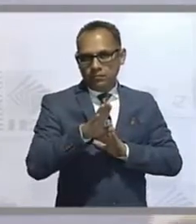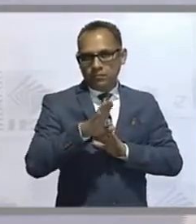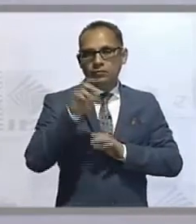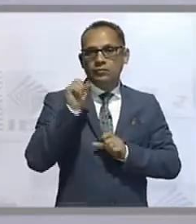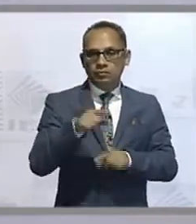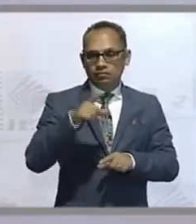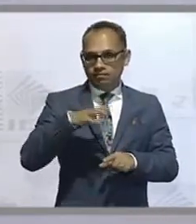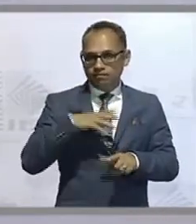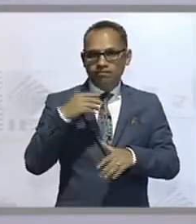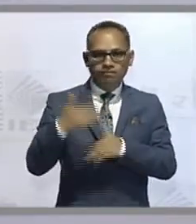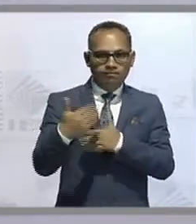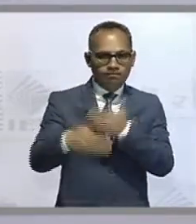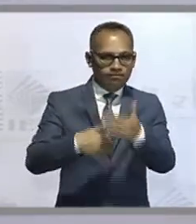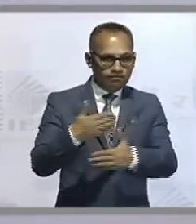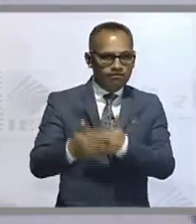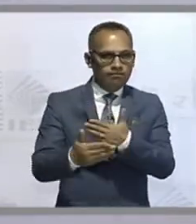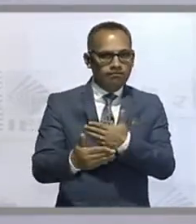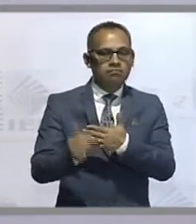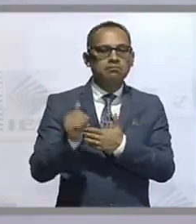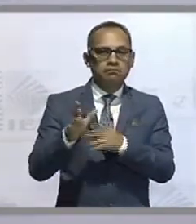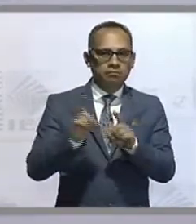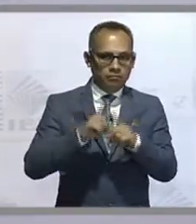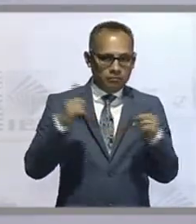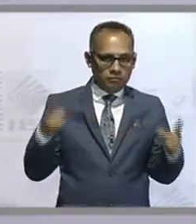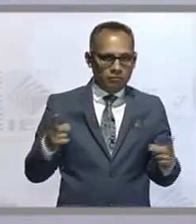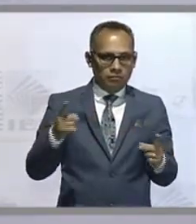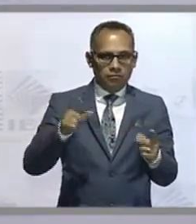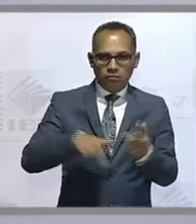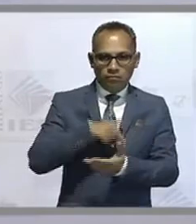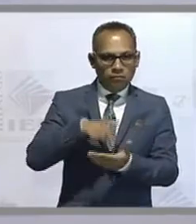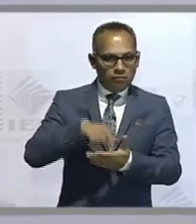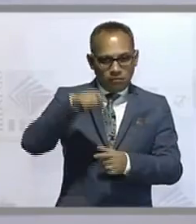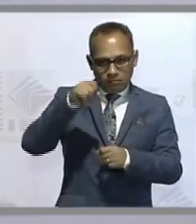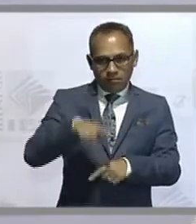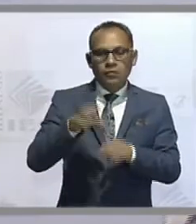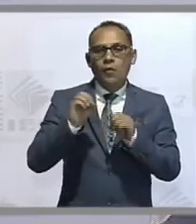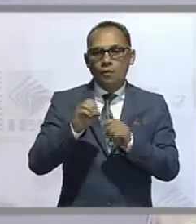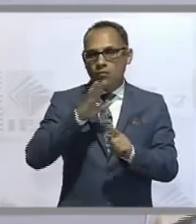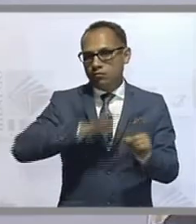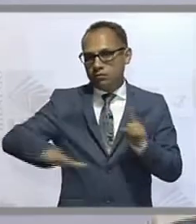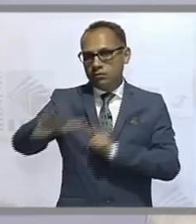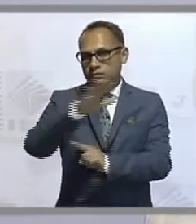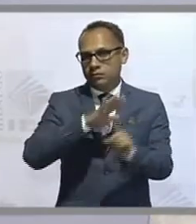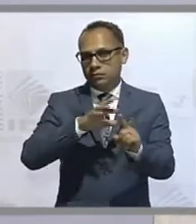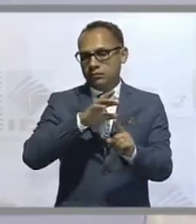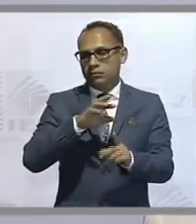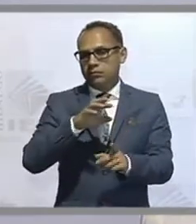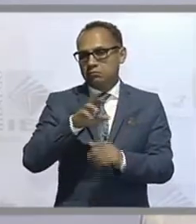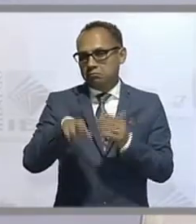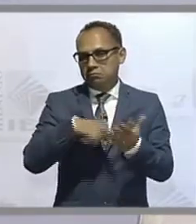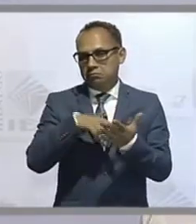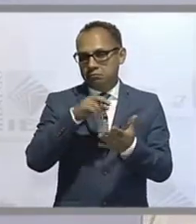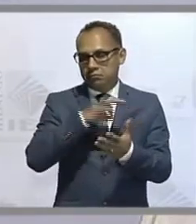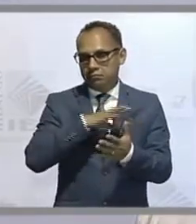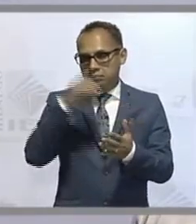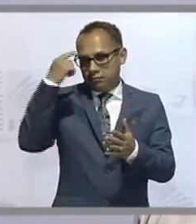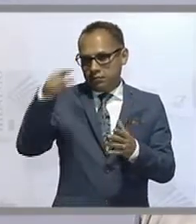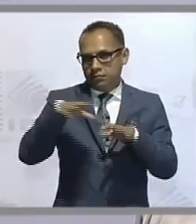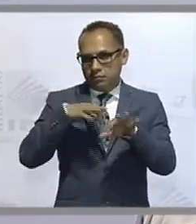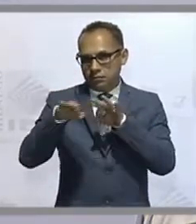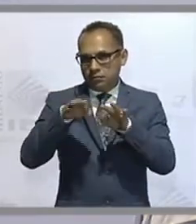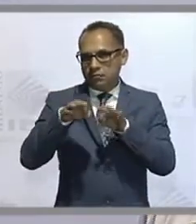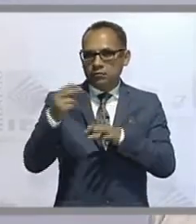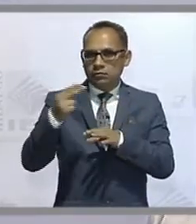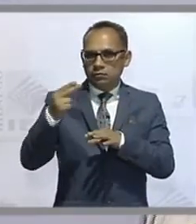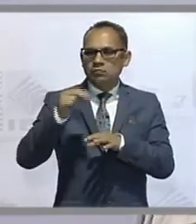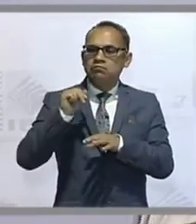indicaba el desarrollo productivo local y regional para que de ahí se generen los empleos necesarios a partir de